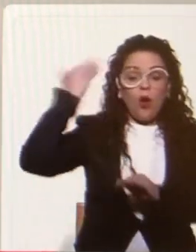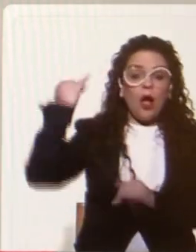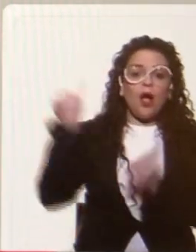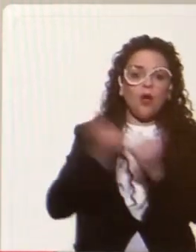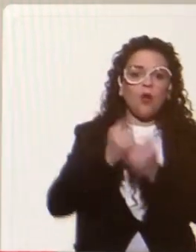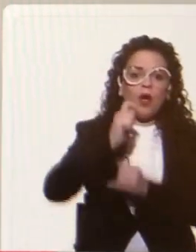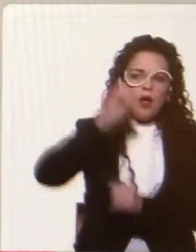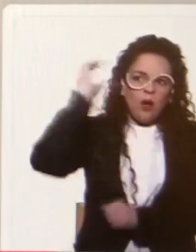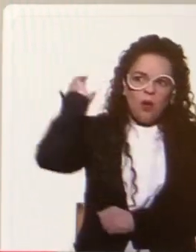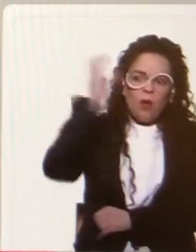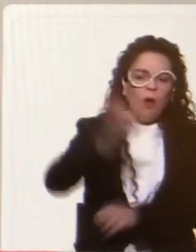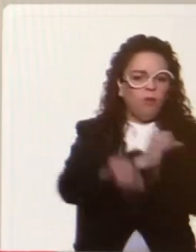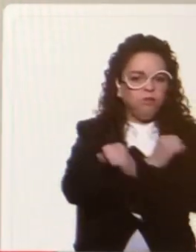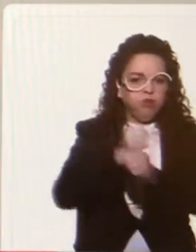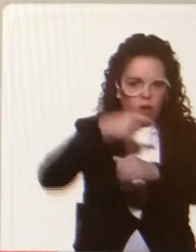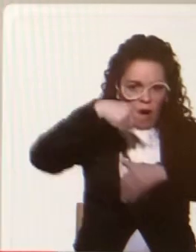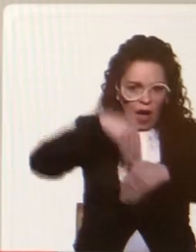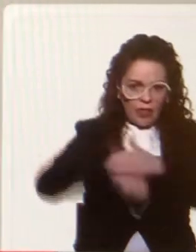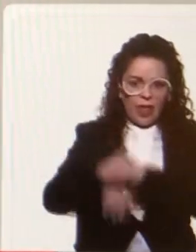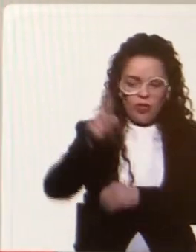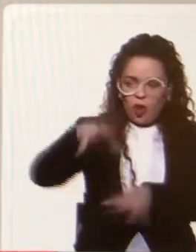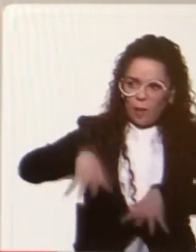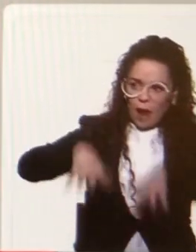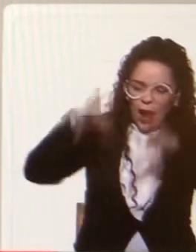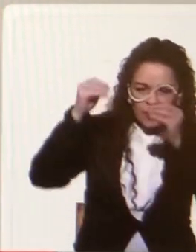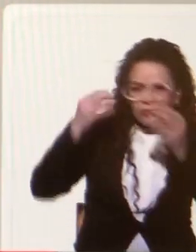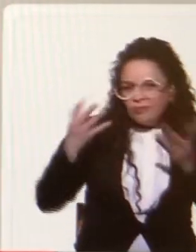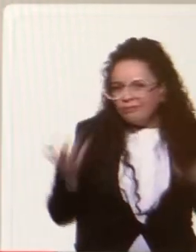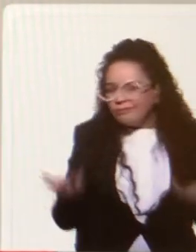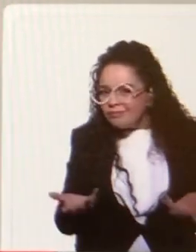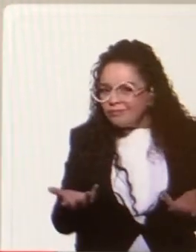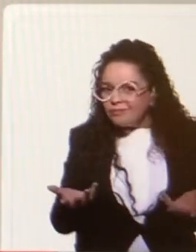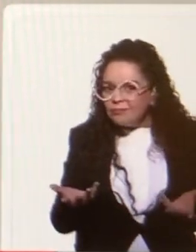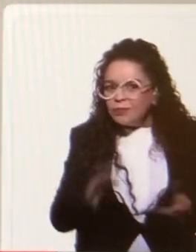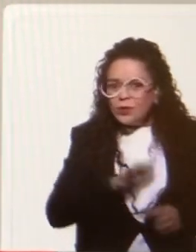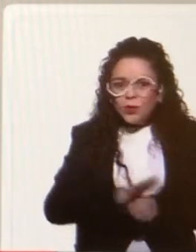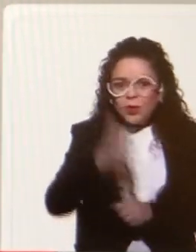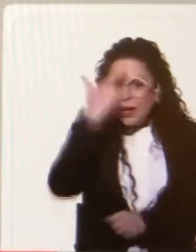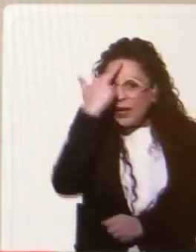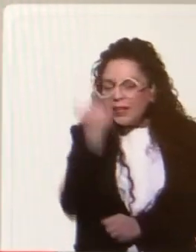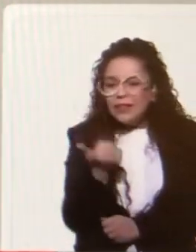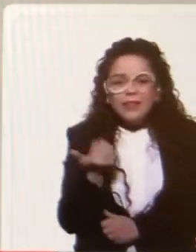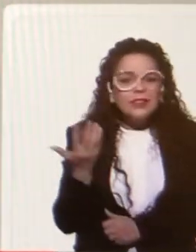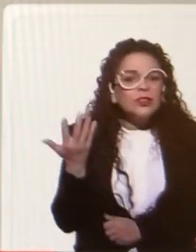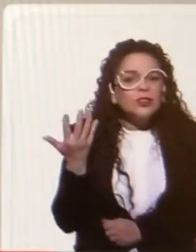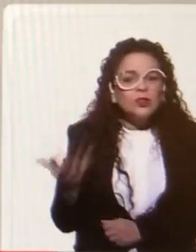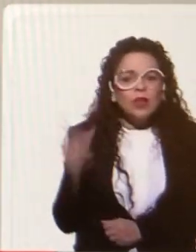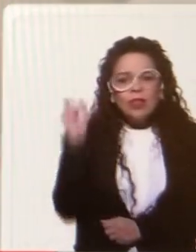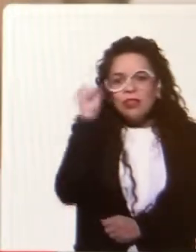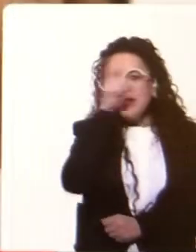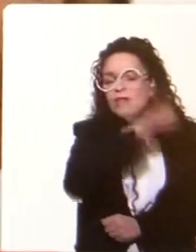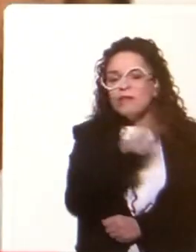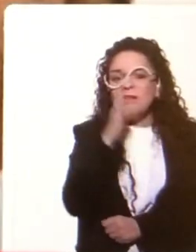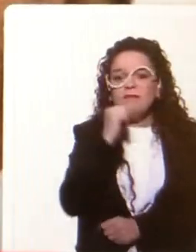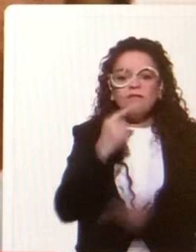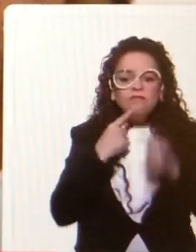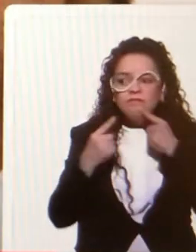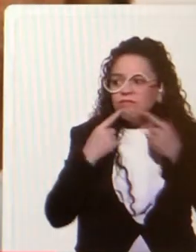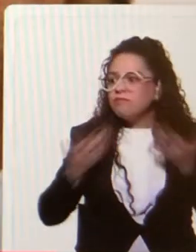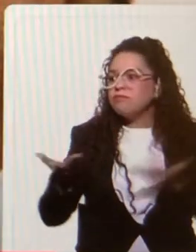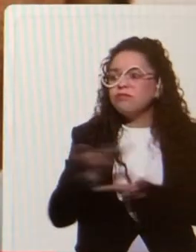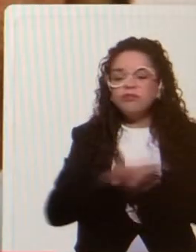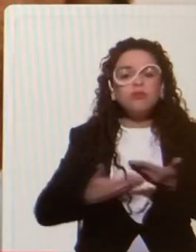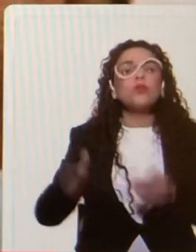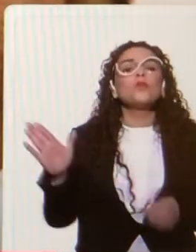zona de de la marcha y de la manifestación pues hay que tener cuidado no hay que tener cuidado porque lo que quieren es provocar